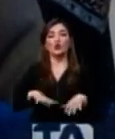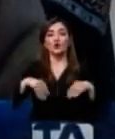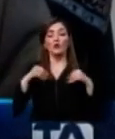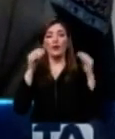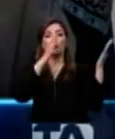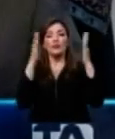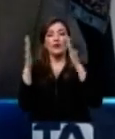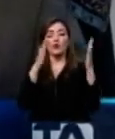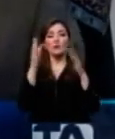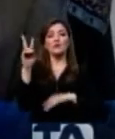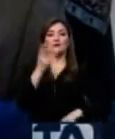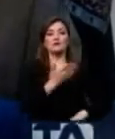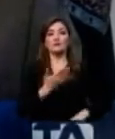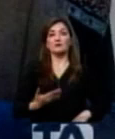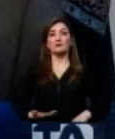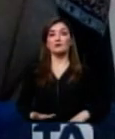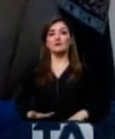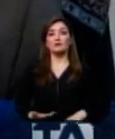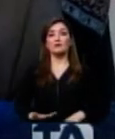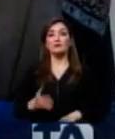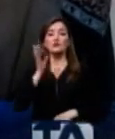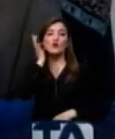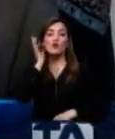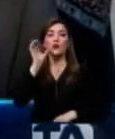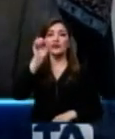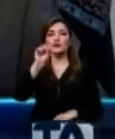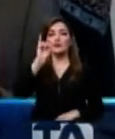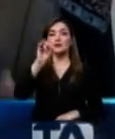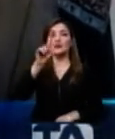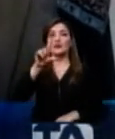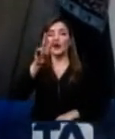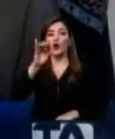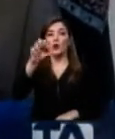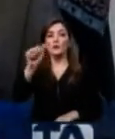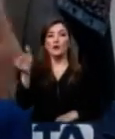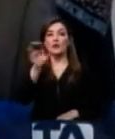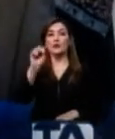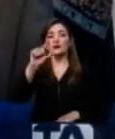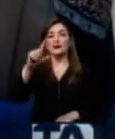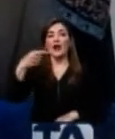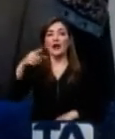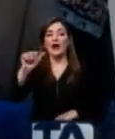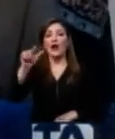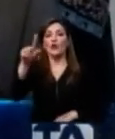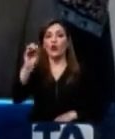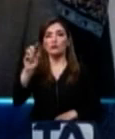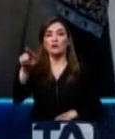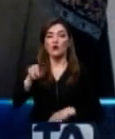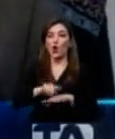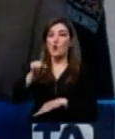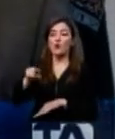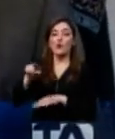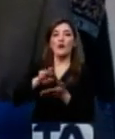temporalmente la vicepresidente en este caso silvia salgado y lo primero que deberá hacer es convocar a una